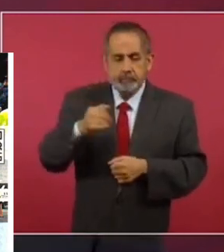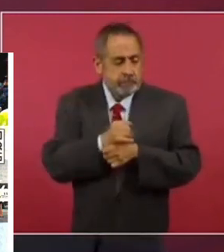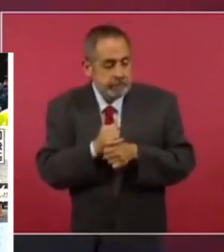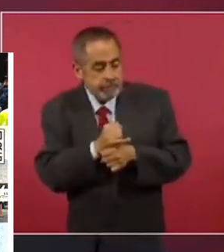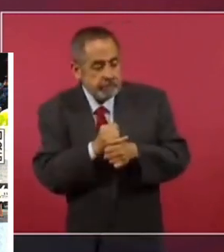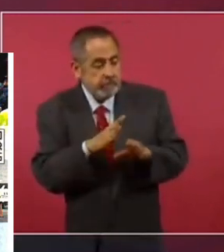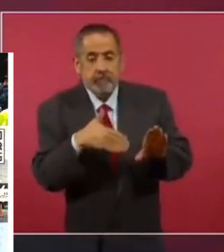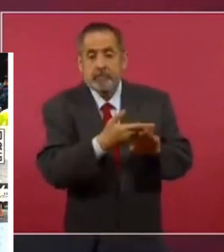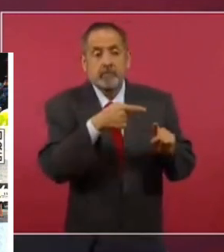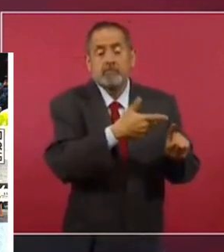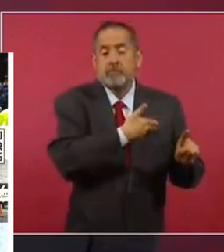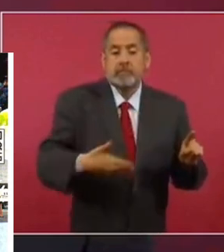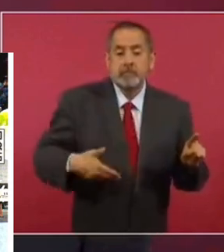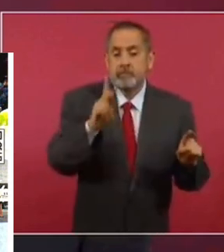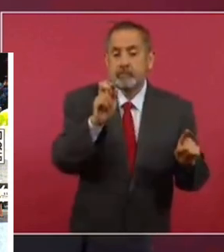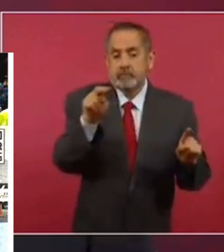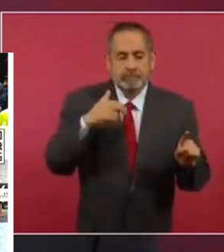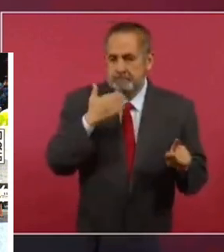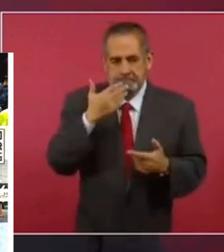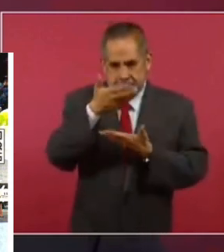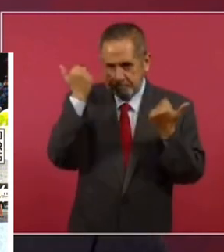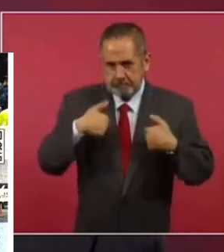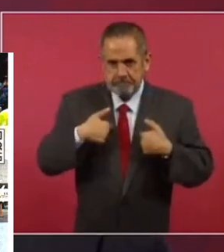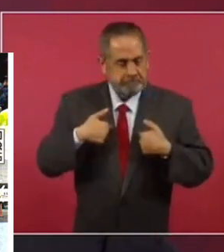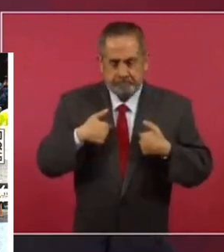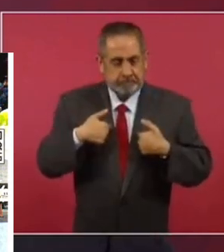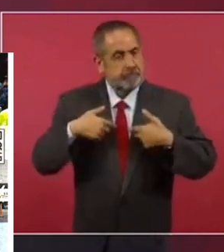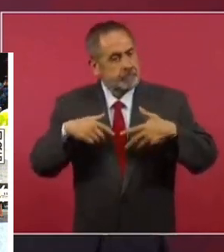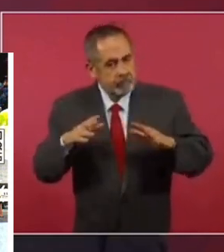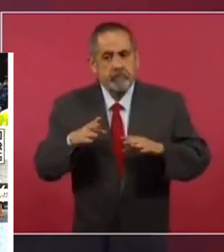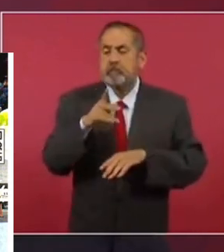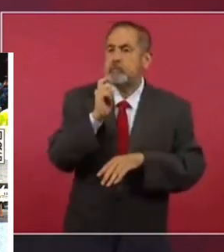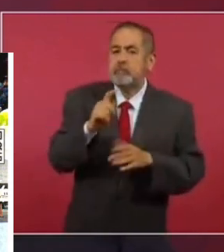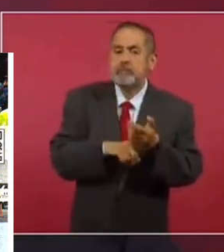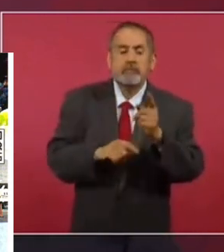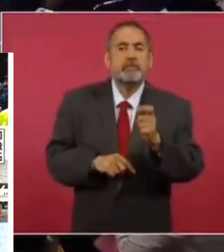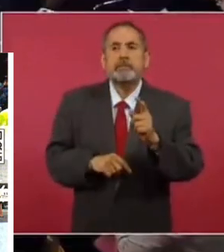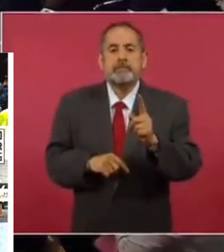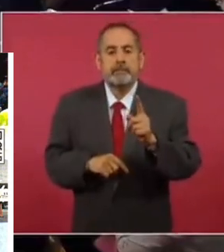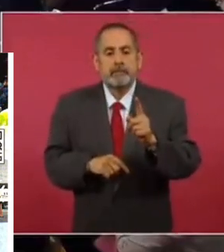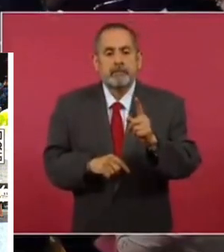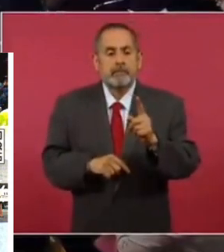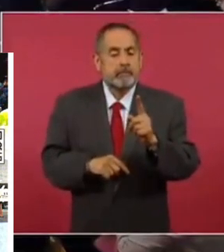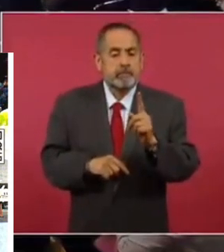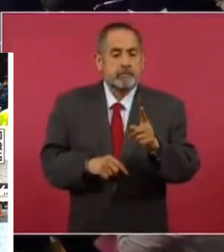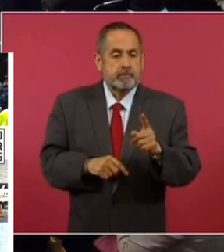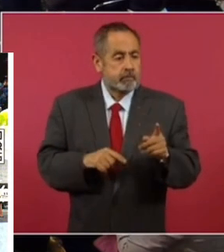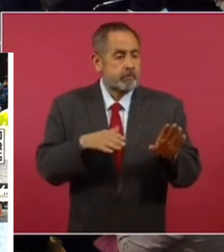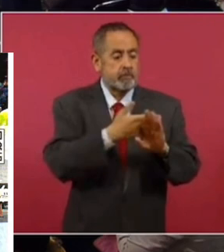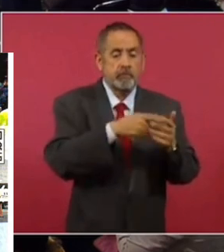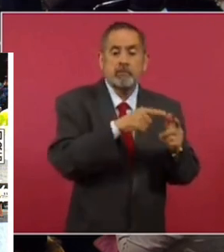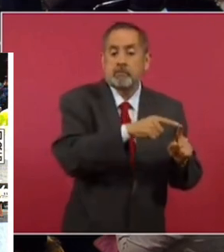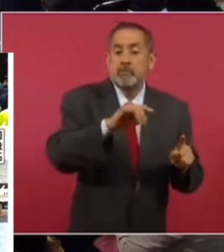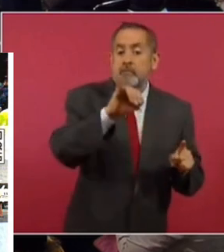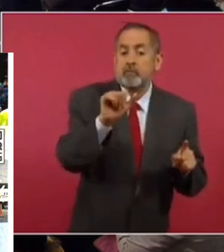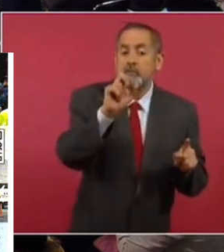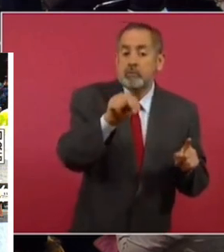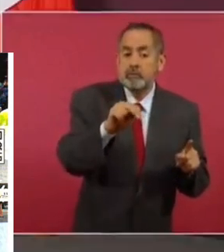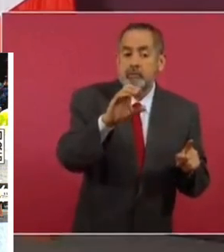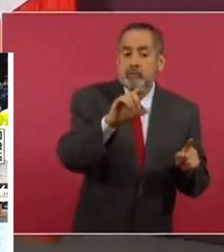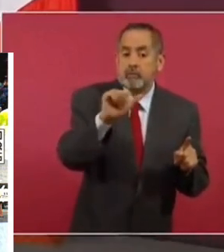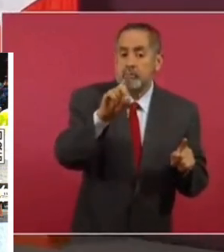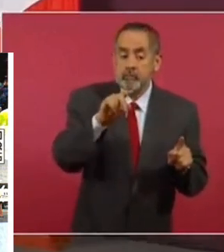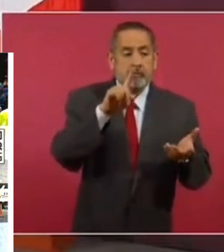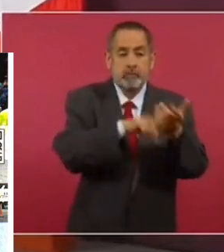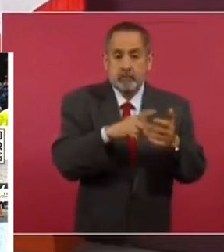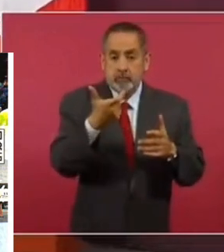expresidente Peña Nieto. Lo que sí le puedo decir es que, derivado de un proceso en contra del señor Juan Collado, hay una cantidad de